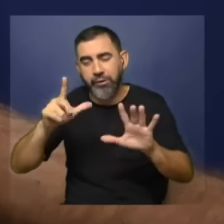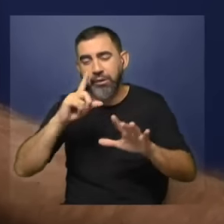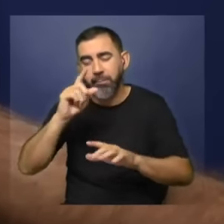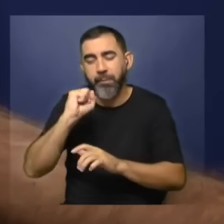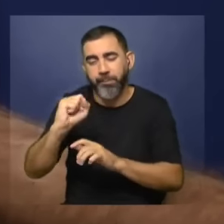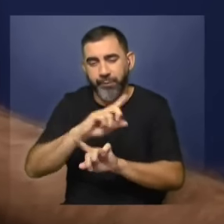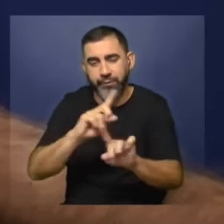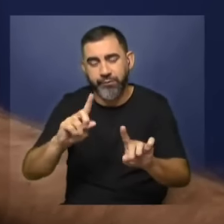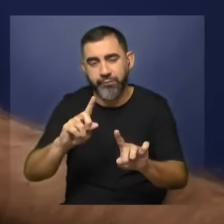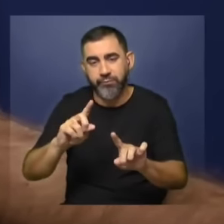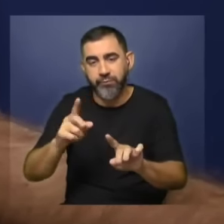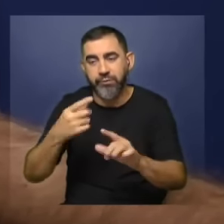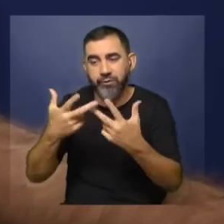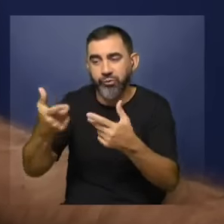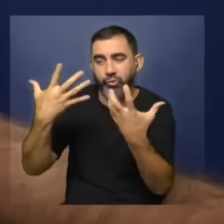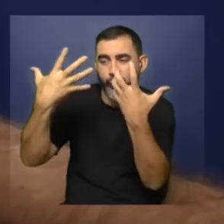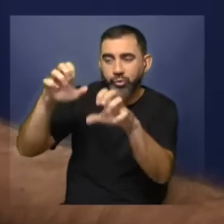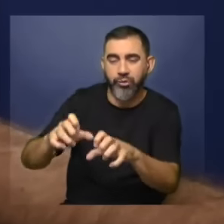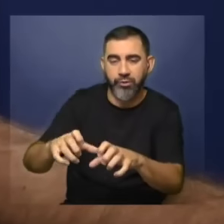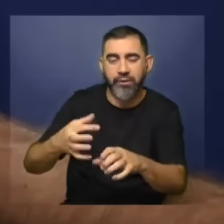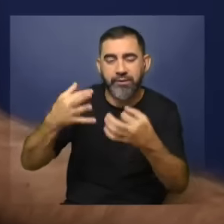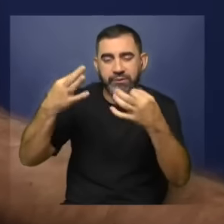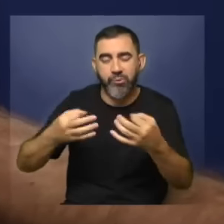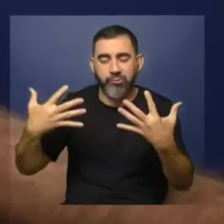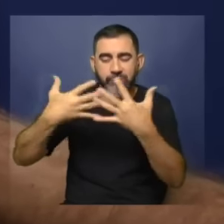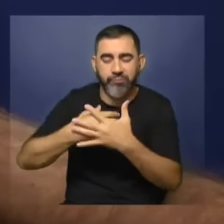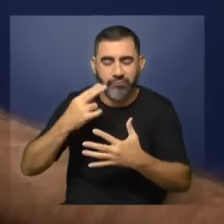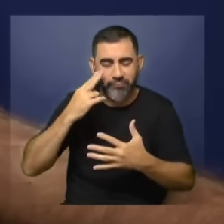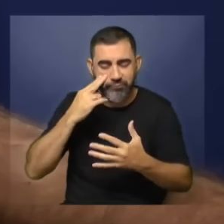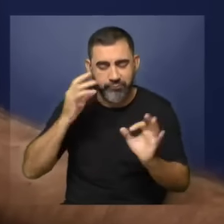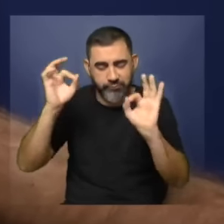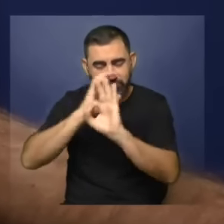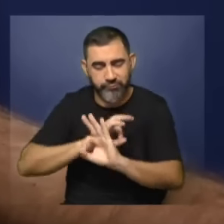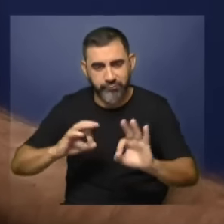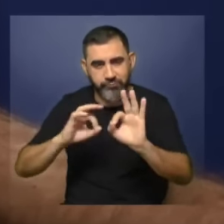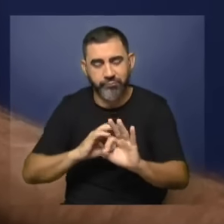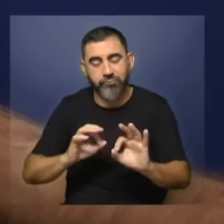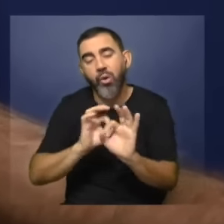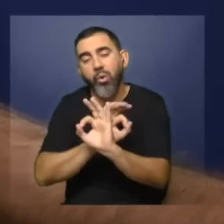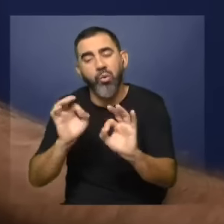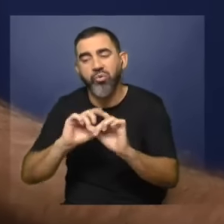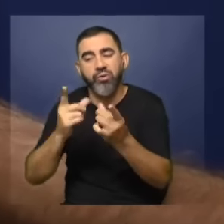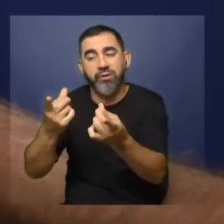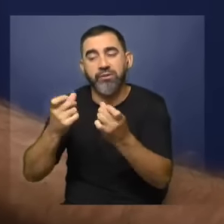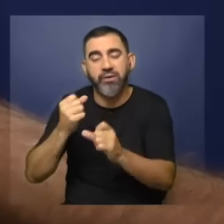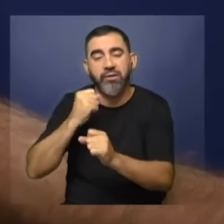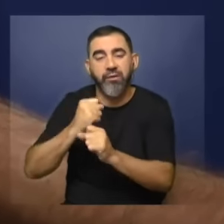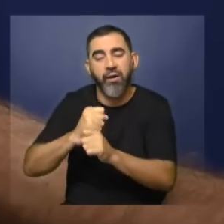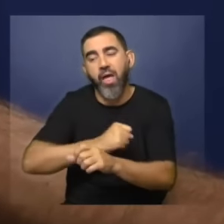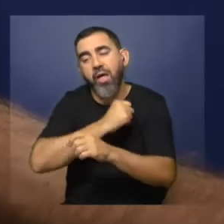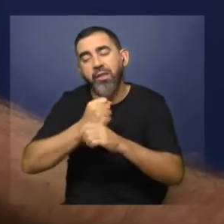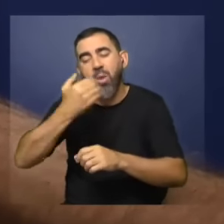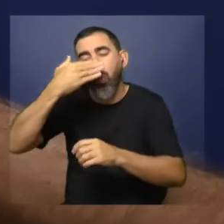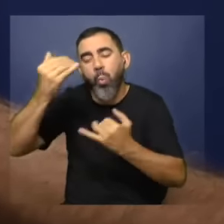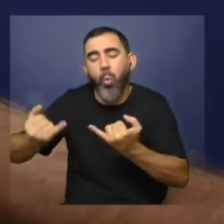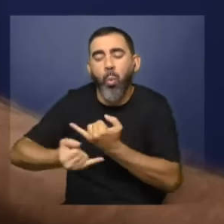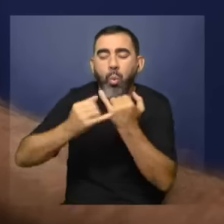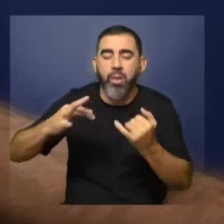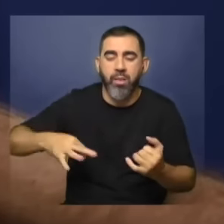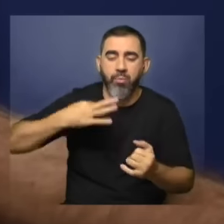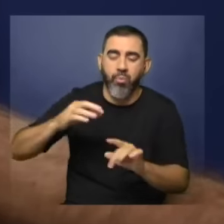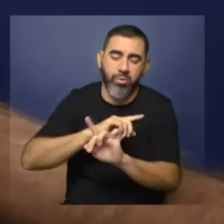pes todos los que hacen estas objeciones seguro no pasan por esa necesidad ni tienen este ni tienen que trabajar hasta el último día de su vida